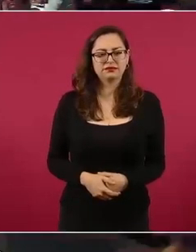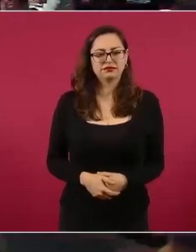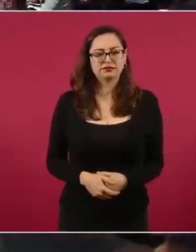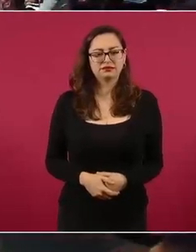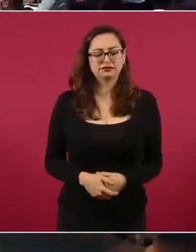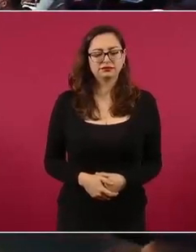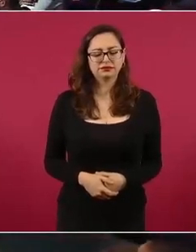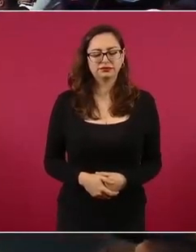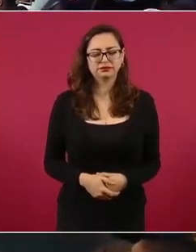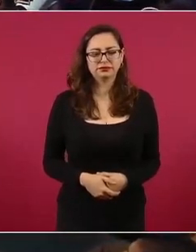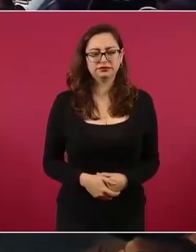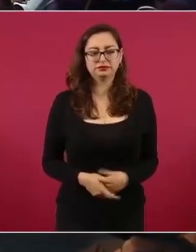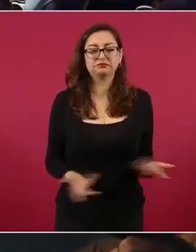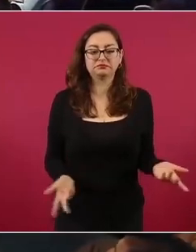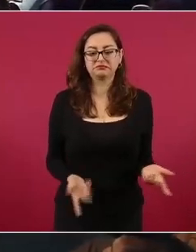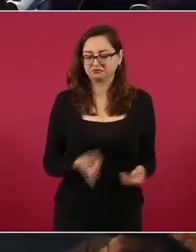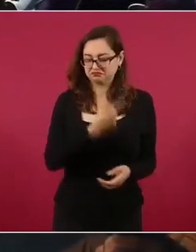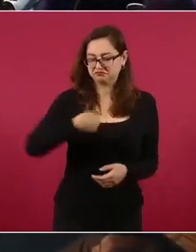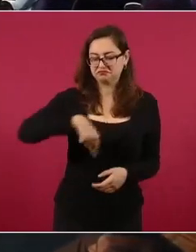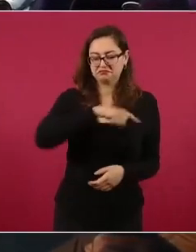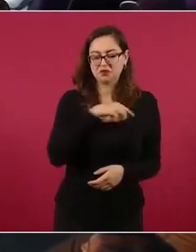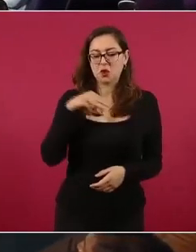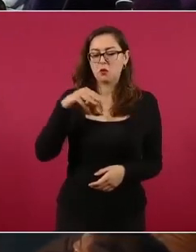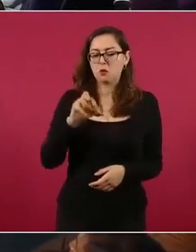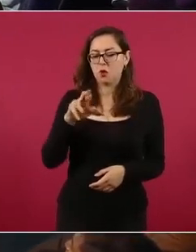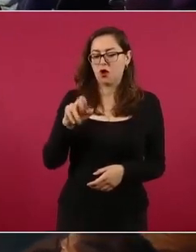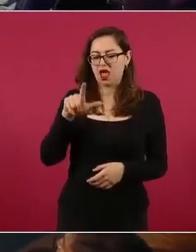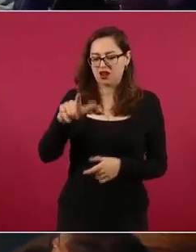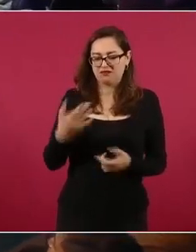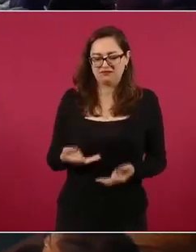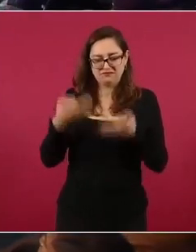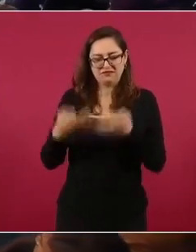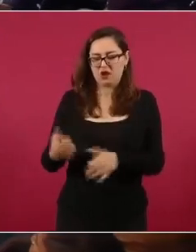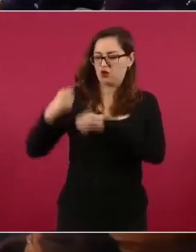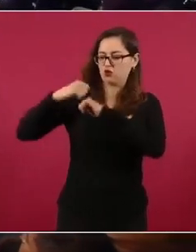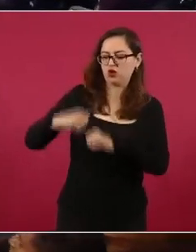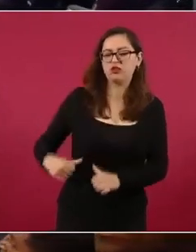Y tenemos autoridad moral,